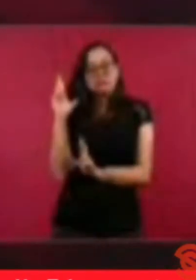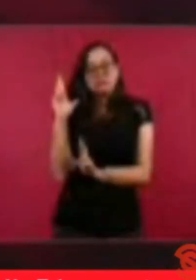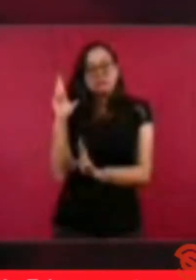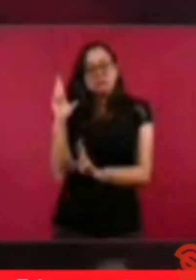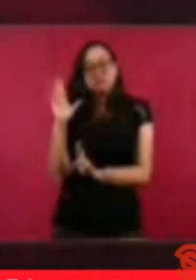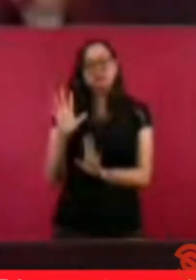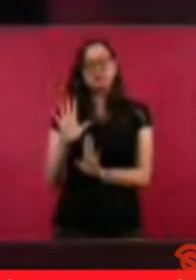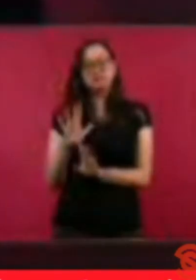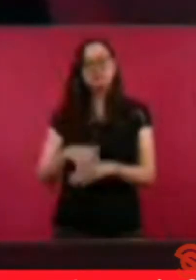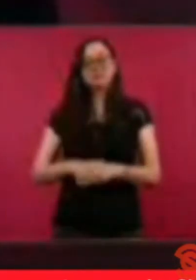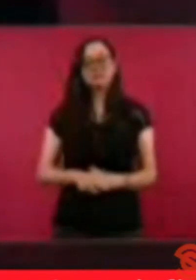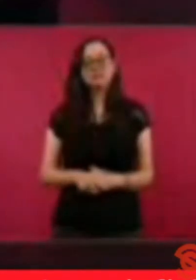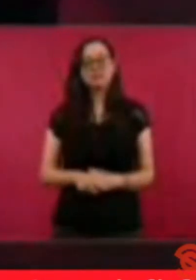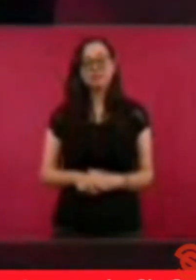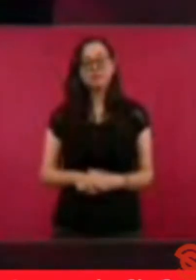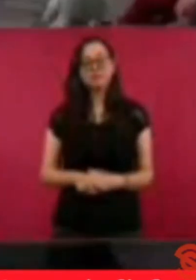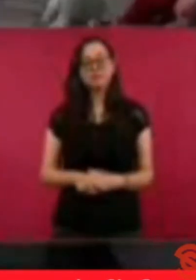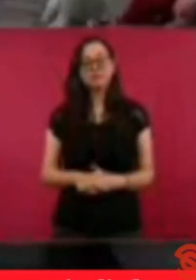pues